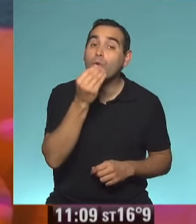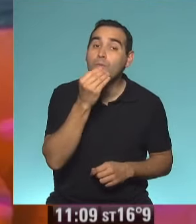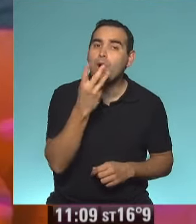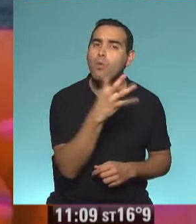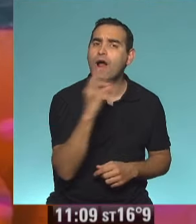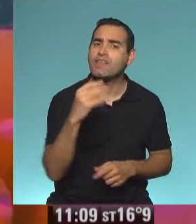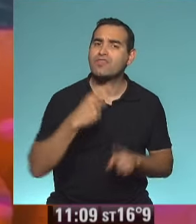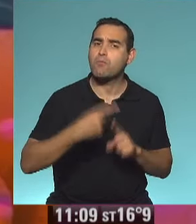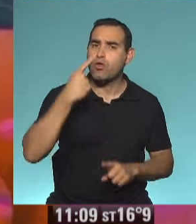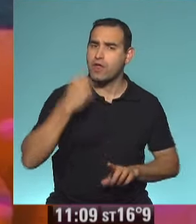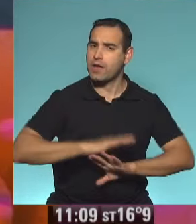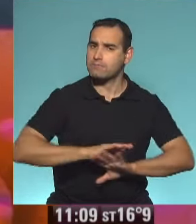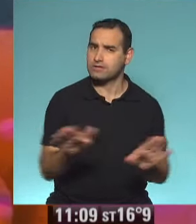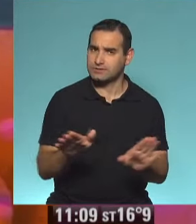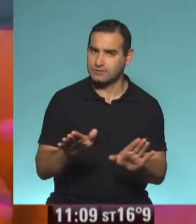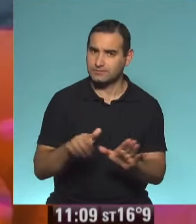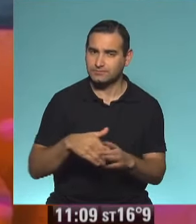40 por día.